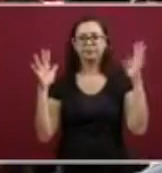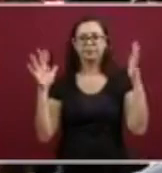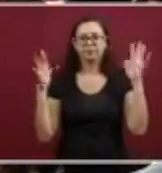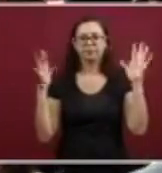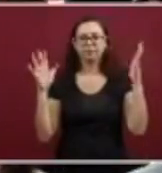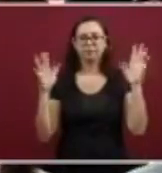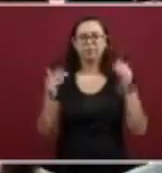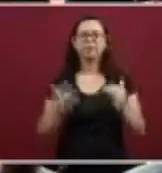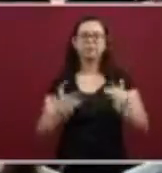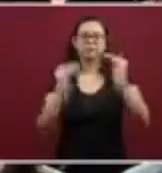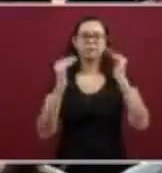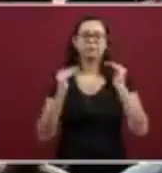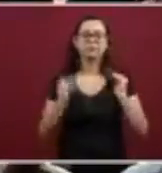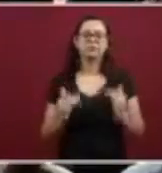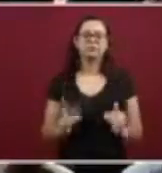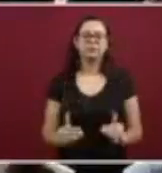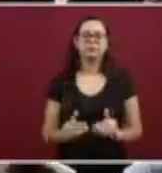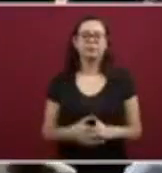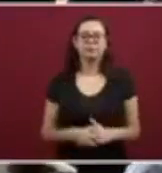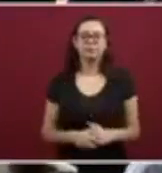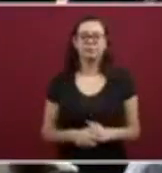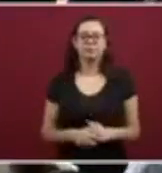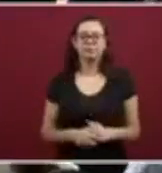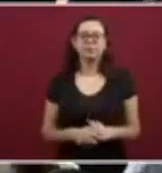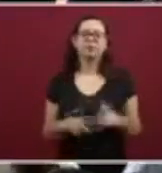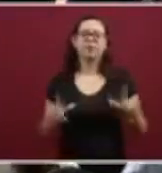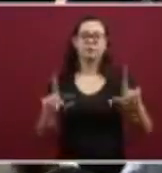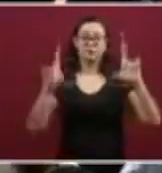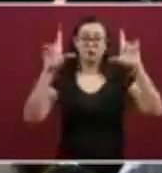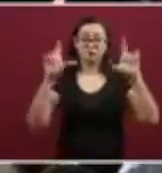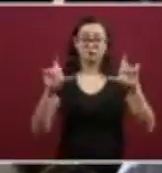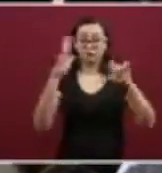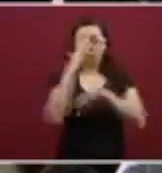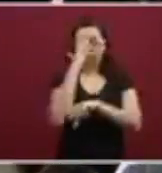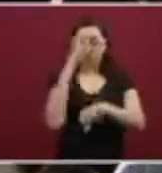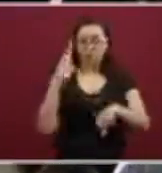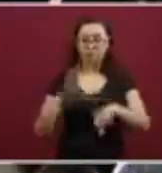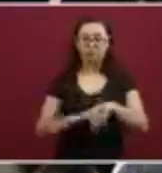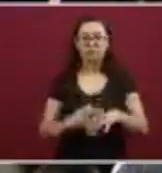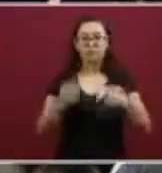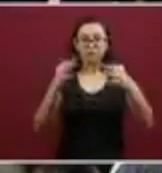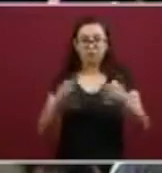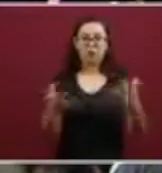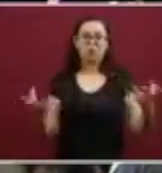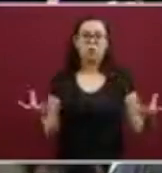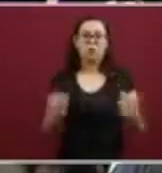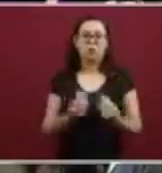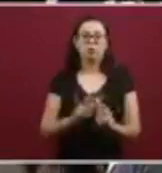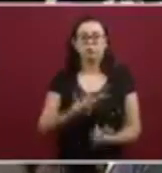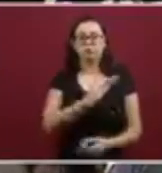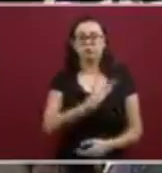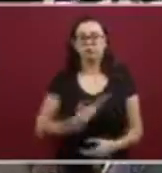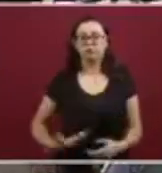A continuación, se llevará a cabo la fotografía oficial con el señor presidente.